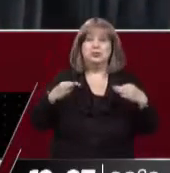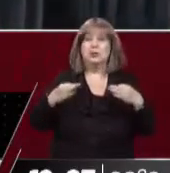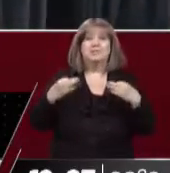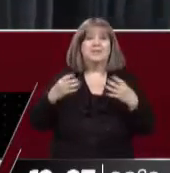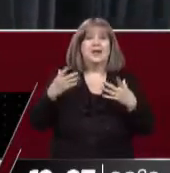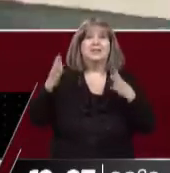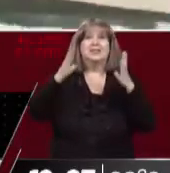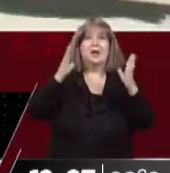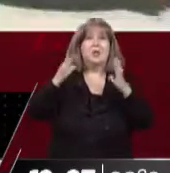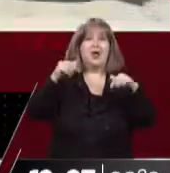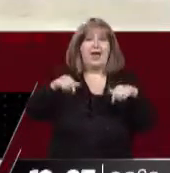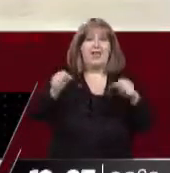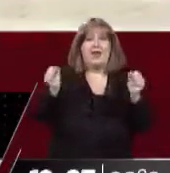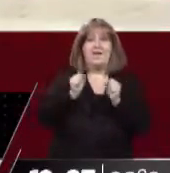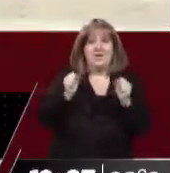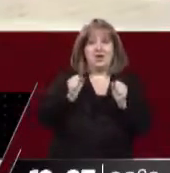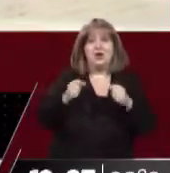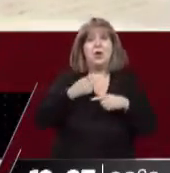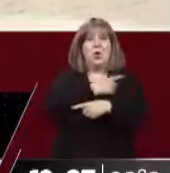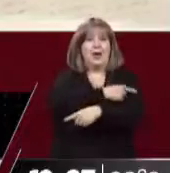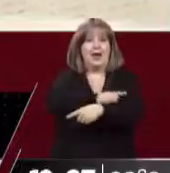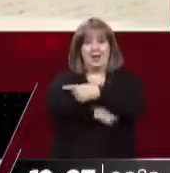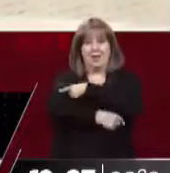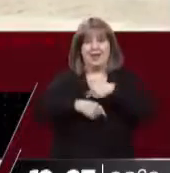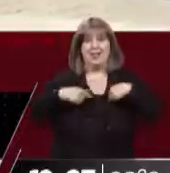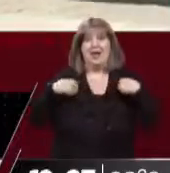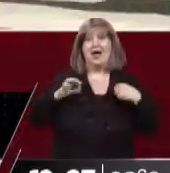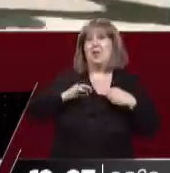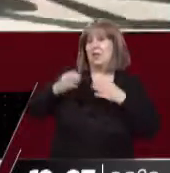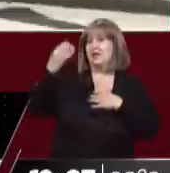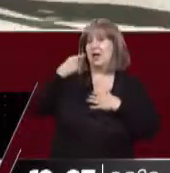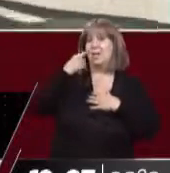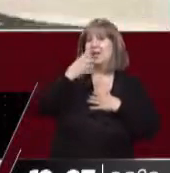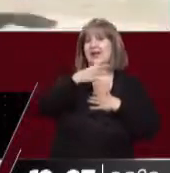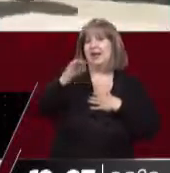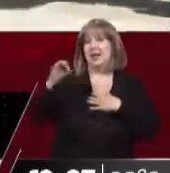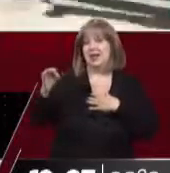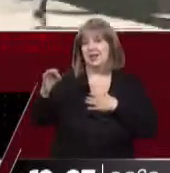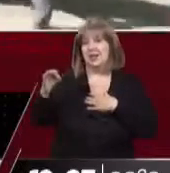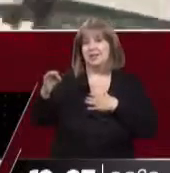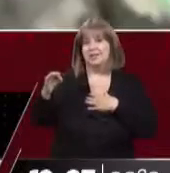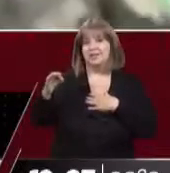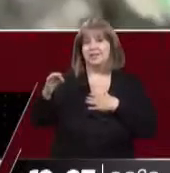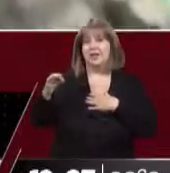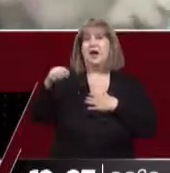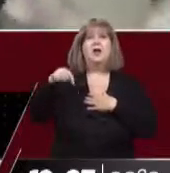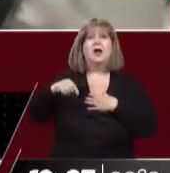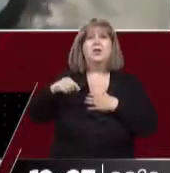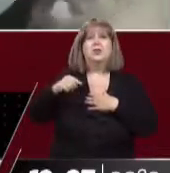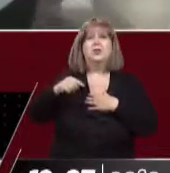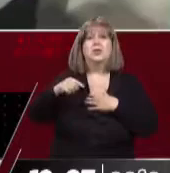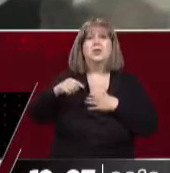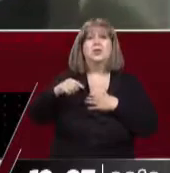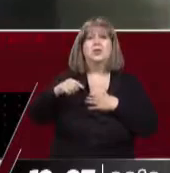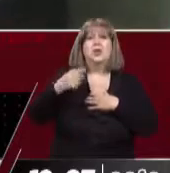de temporada. Nada que ver, poner un ejemplo, una remerita que salía el año pasado en 1.500 al precio de ahora. Es diferente. Por ejemplo, ¿cuánto sale ahora? Y ahora